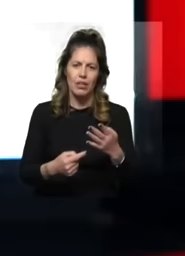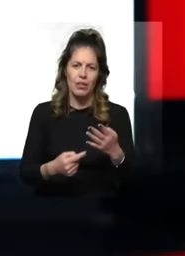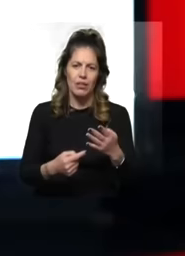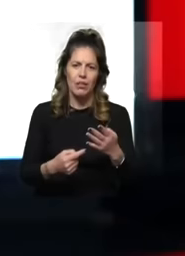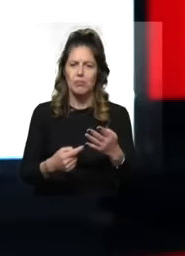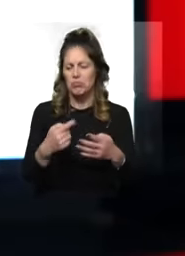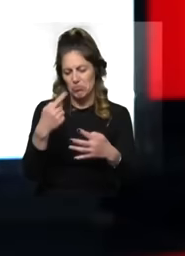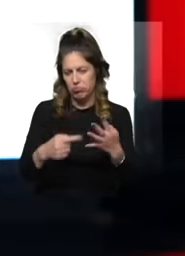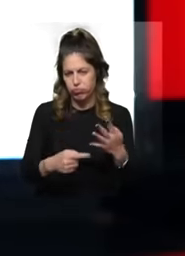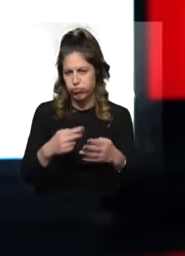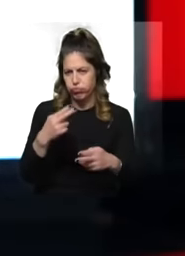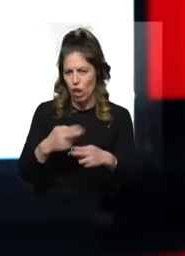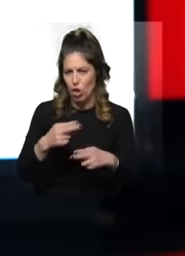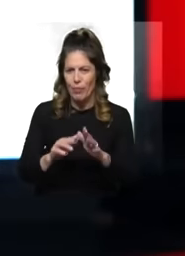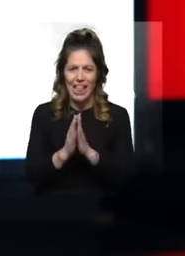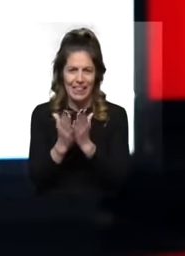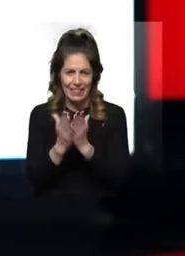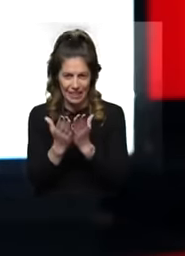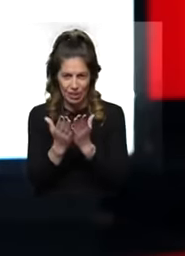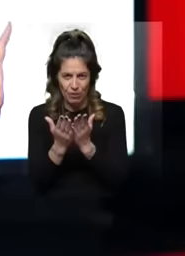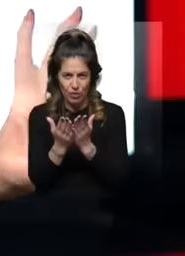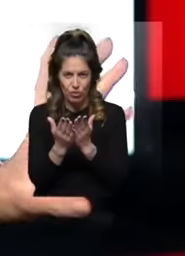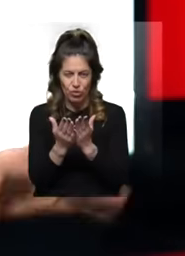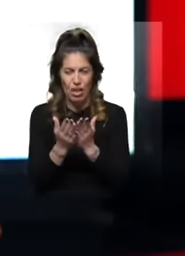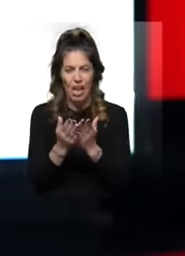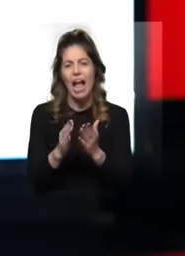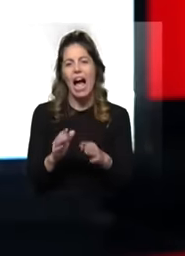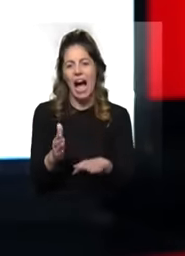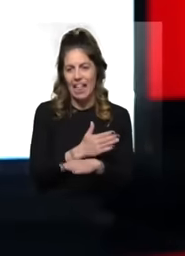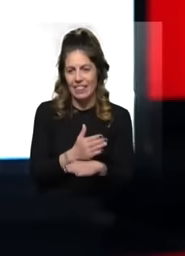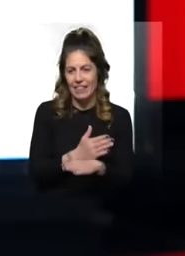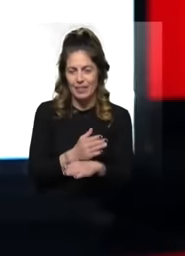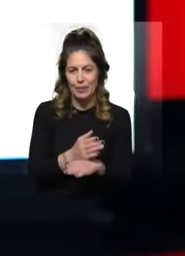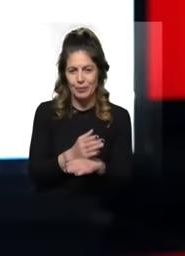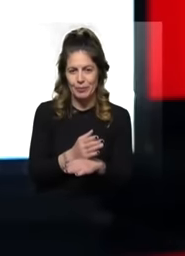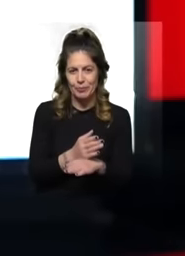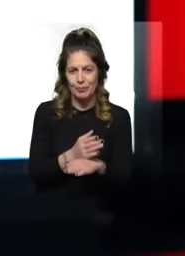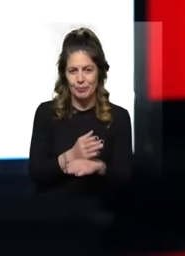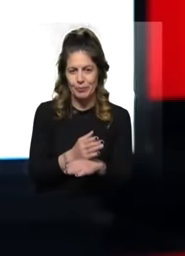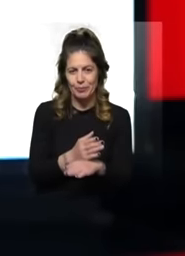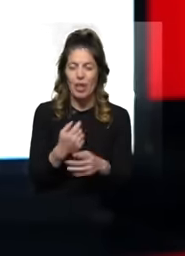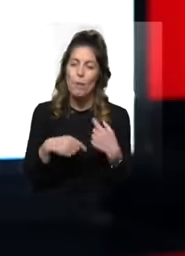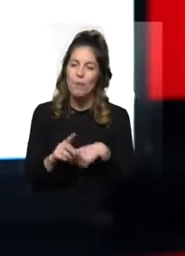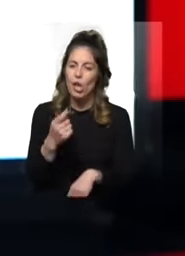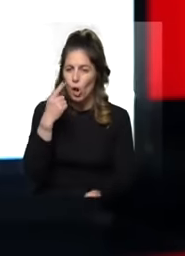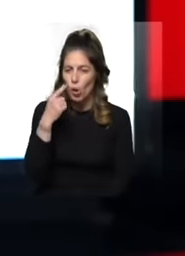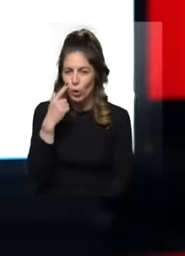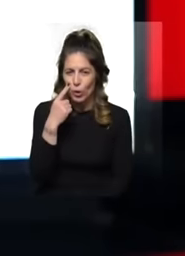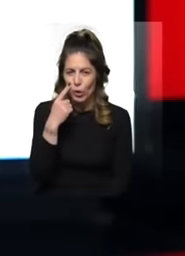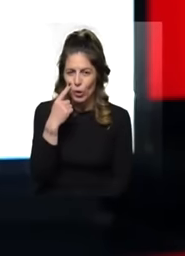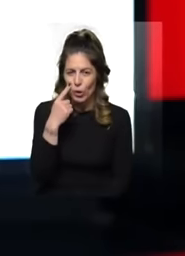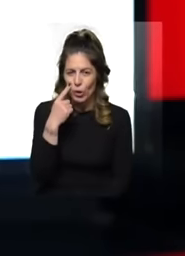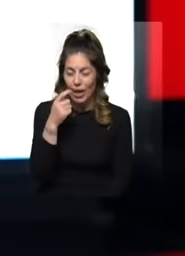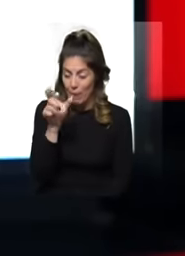Tregua, había leído La Muerte y Otras Sorpresas, que me gustó muchísimo, por cierto, también. Pero ya a Mario lo conozco